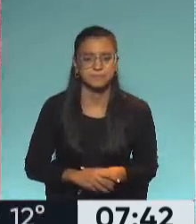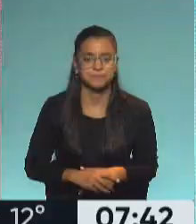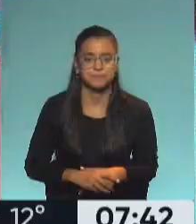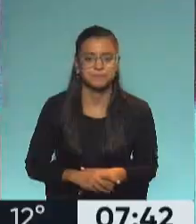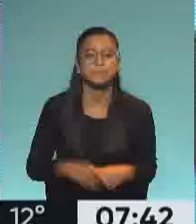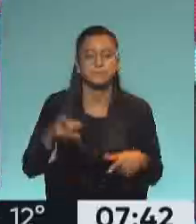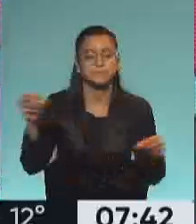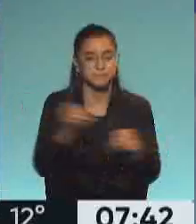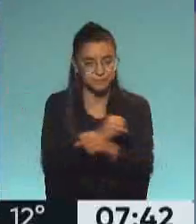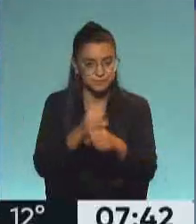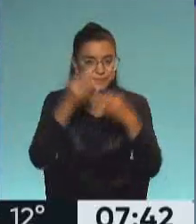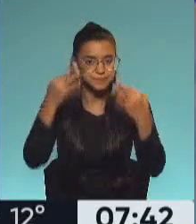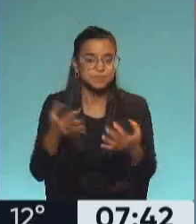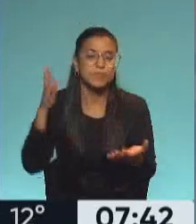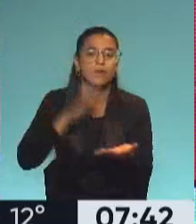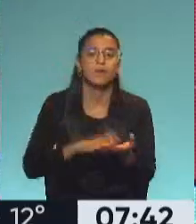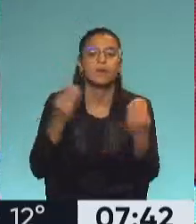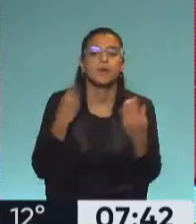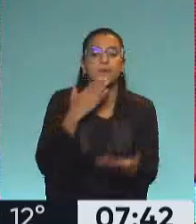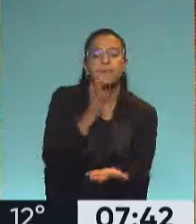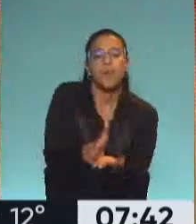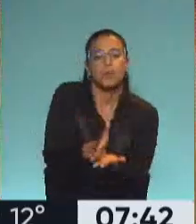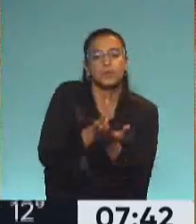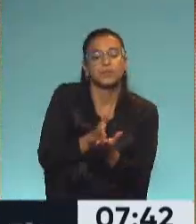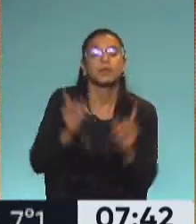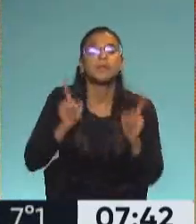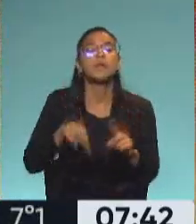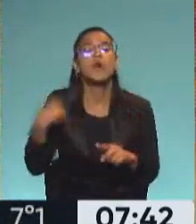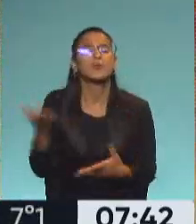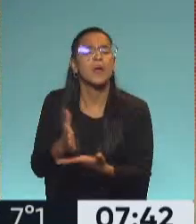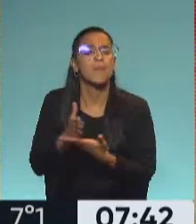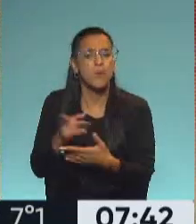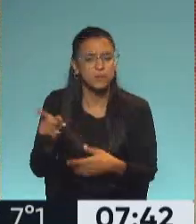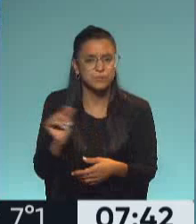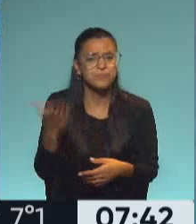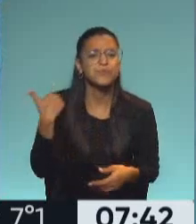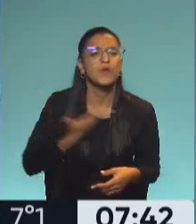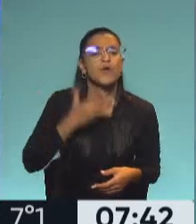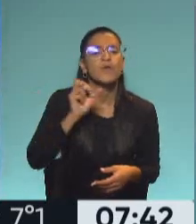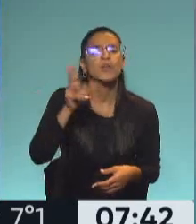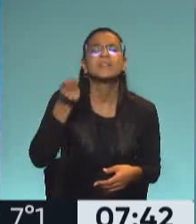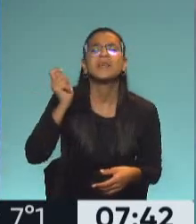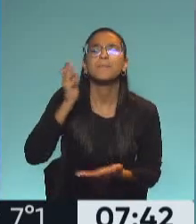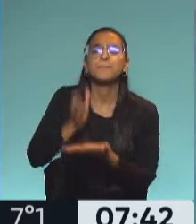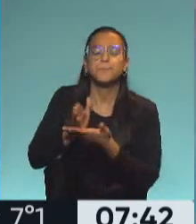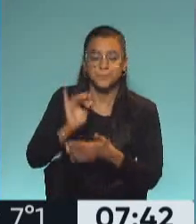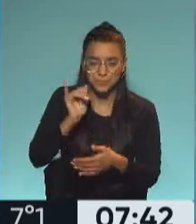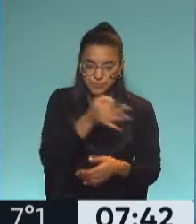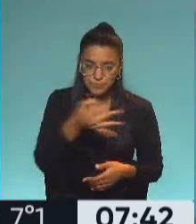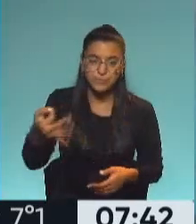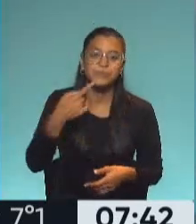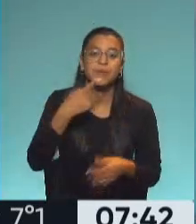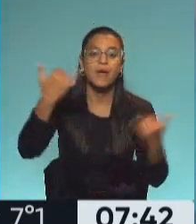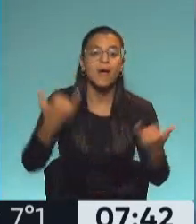Así la confirmación entonces respecto a lo que son estas multas, pero se ha sumado otra multa en las últimas horas. Florencia Barragán, ¿de parte de quién? Así es, sí.